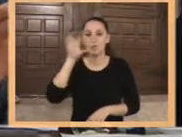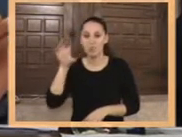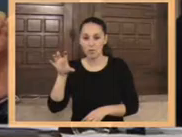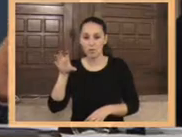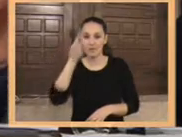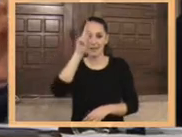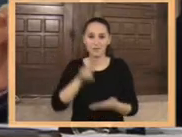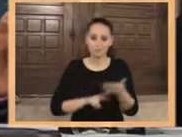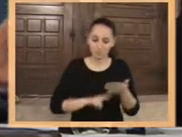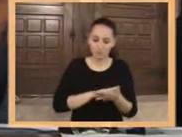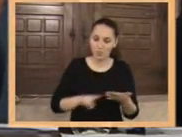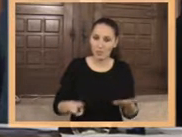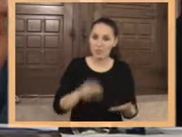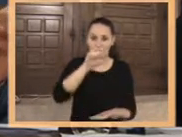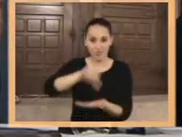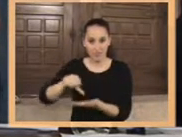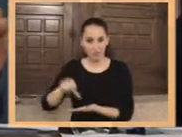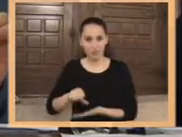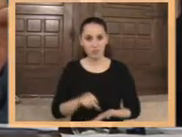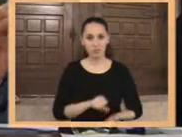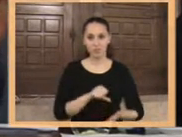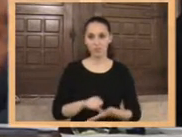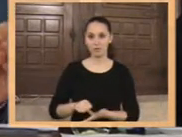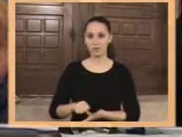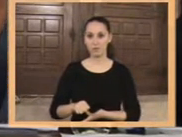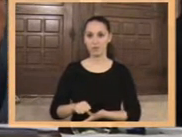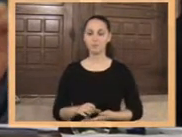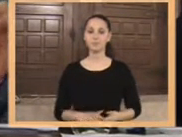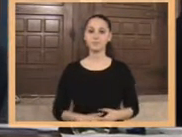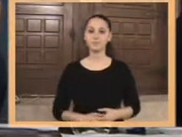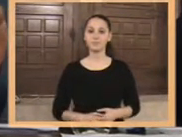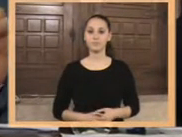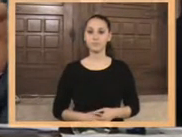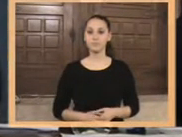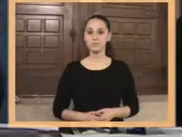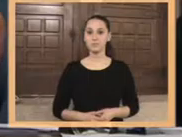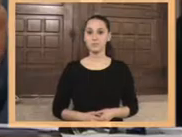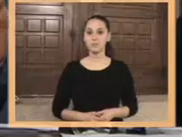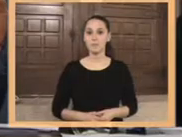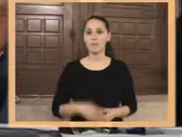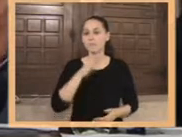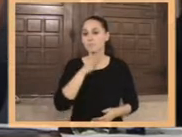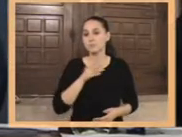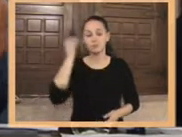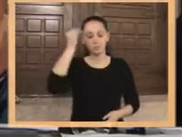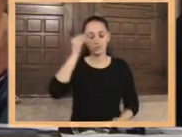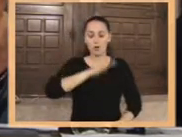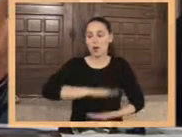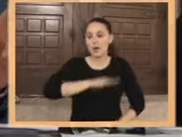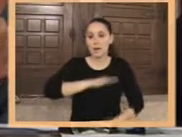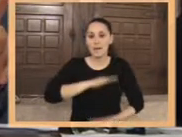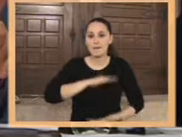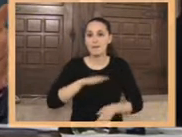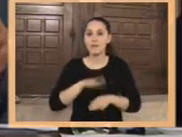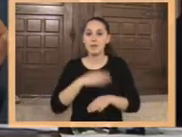diputaciones provinciales y los municipios se le están con esto constriñendo y se le están limitando las capacidades de maniobra.